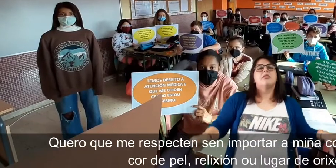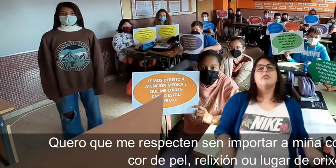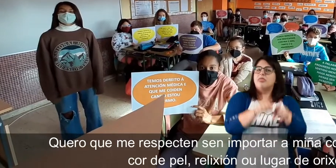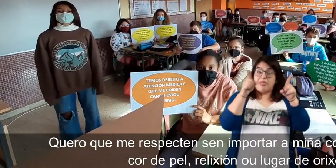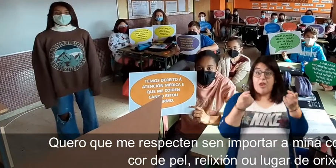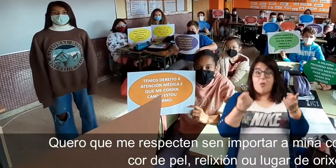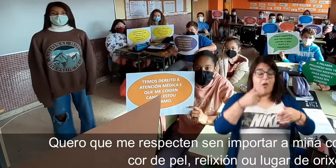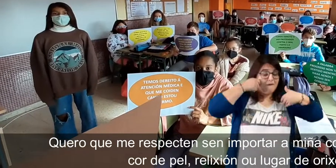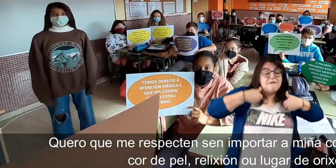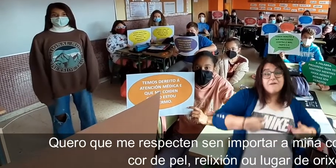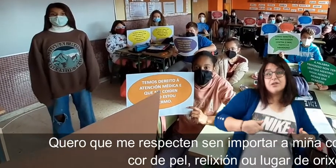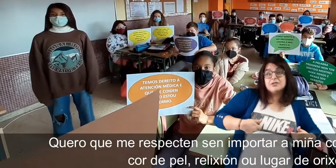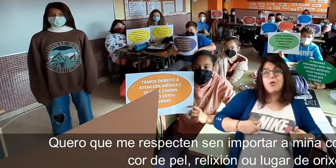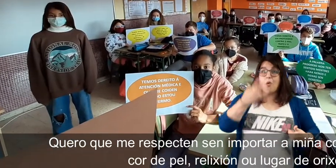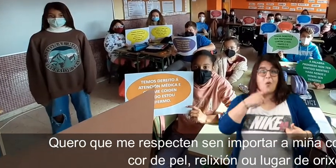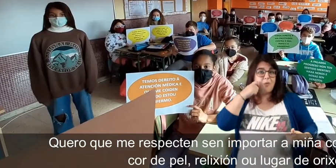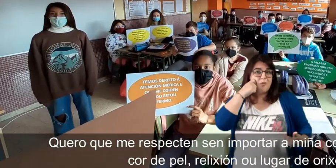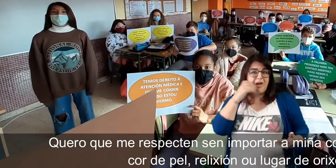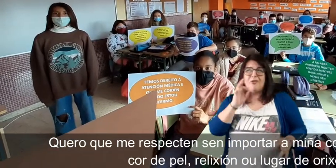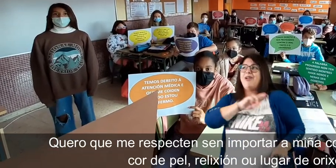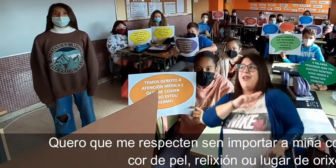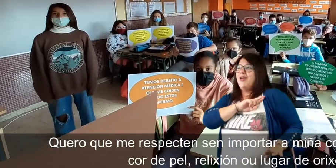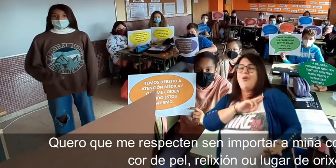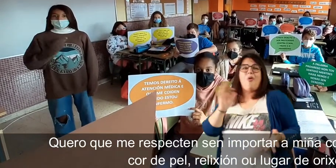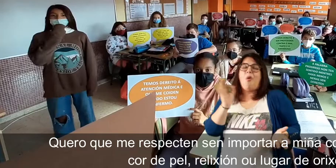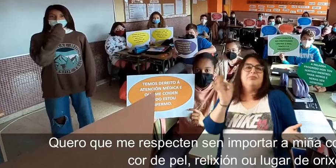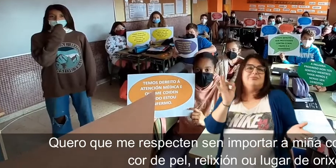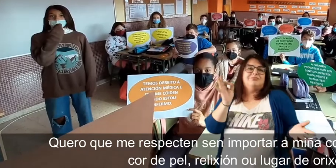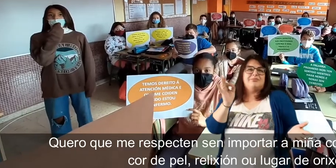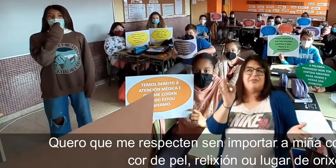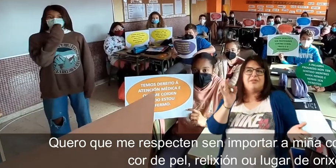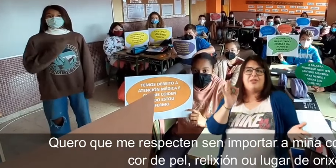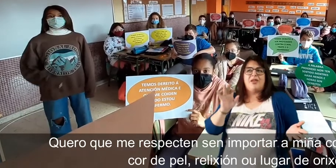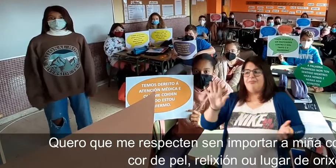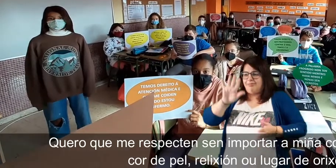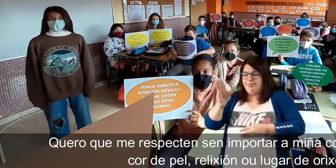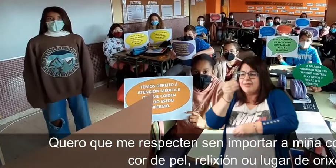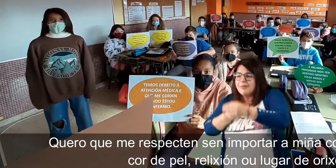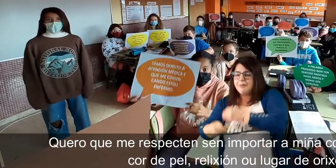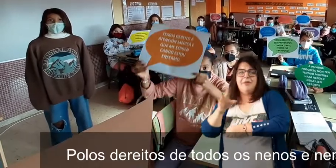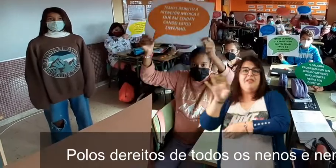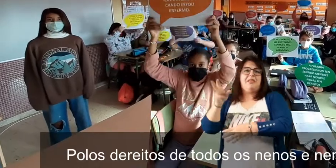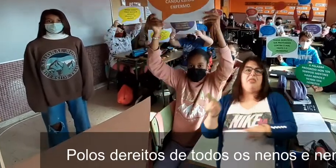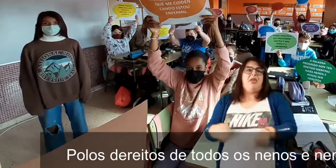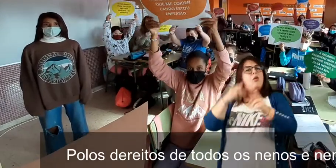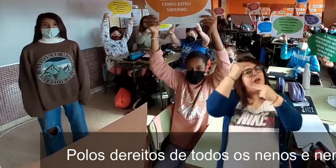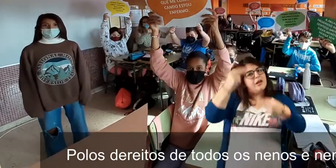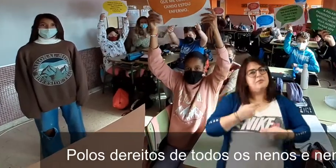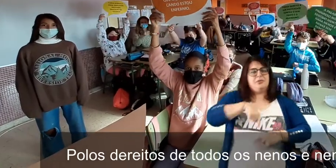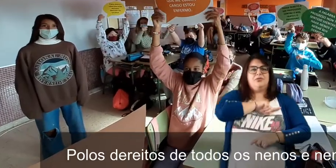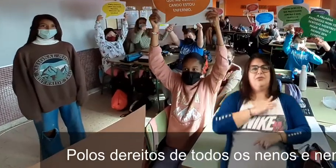Quero que me respeten, sin importar a miña condición física, cor de pel, religión ou lugar de orixe.